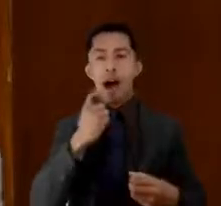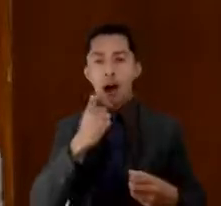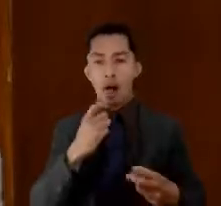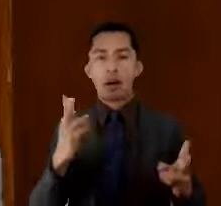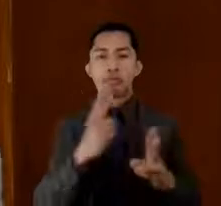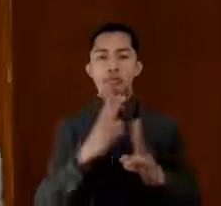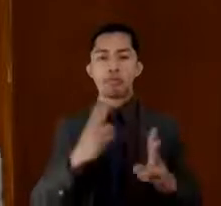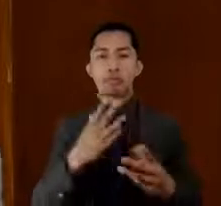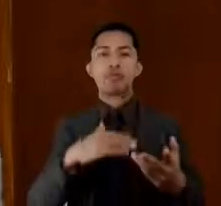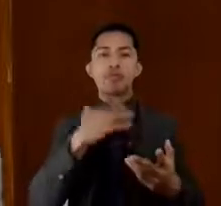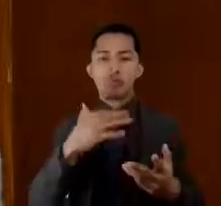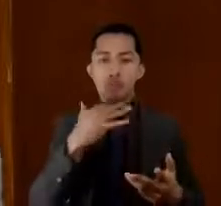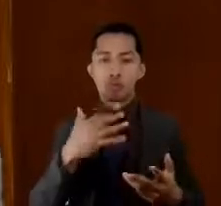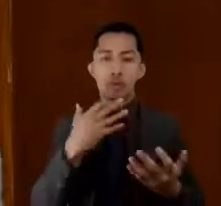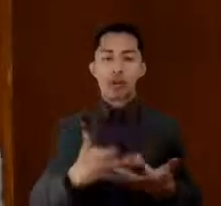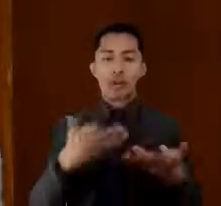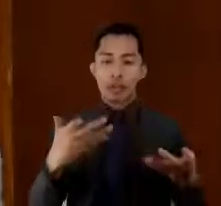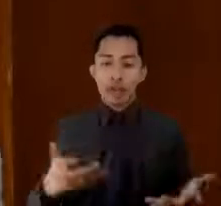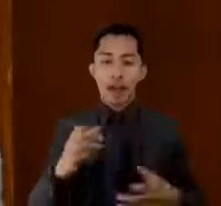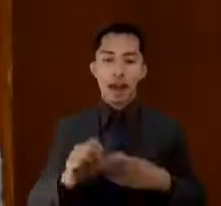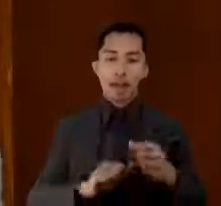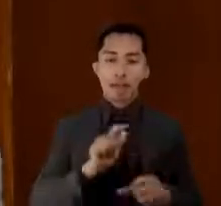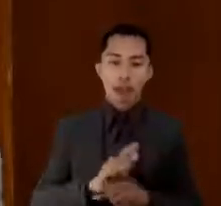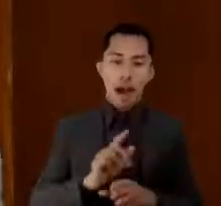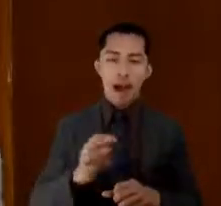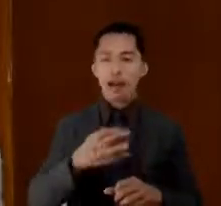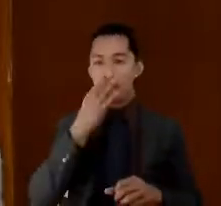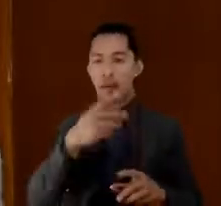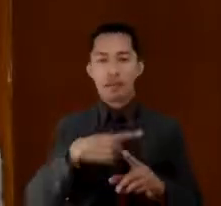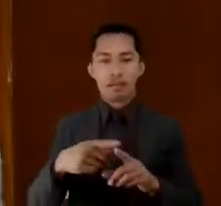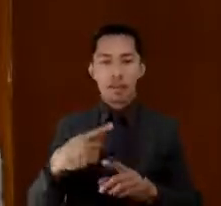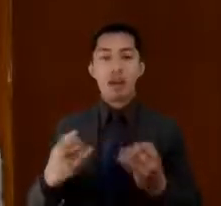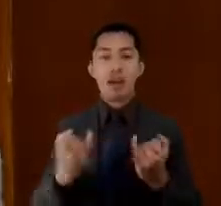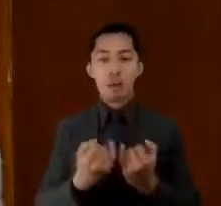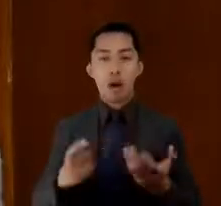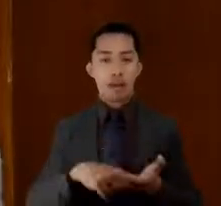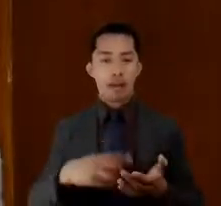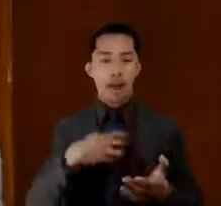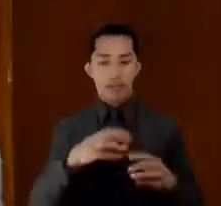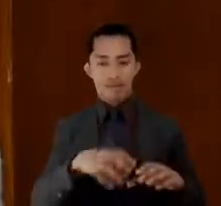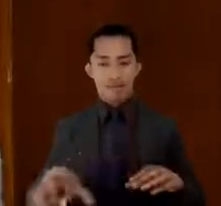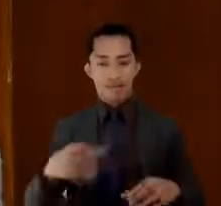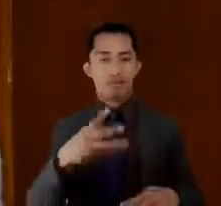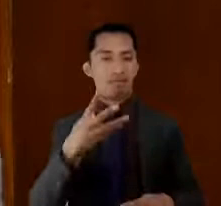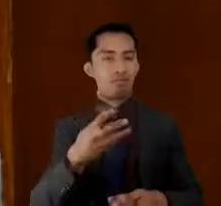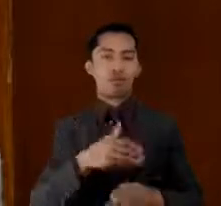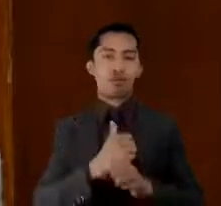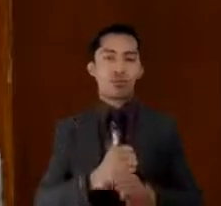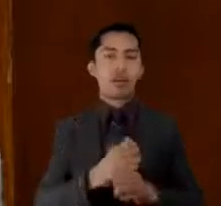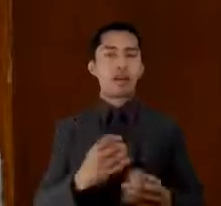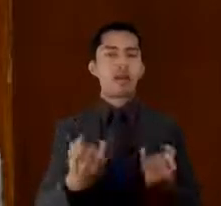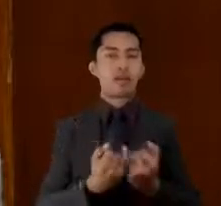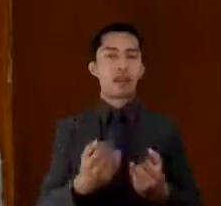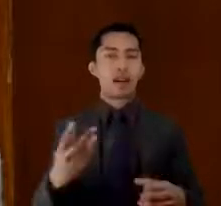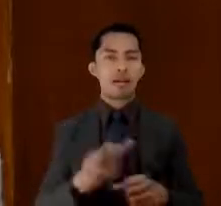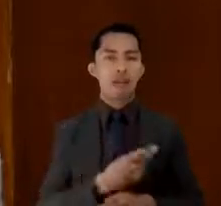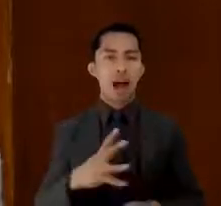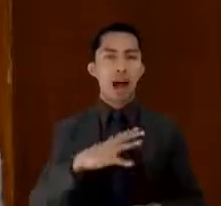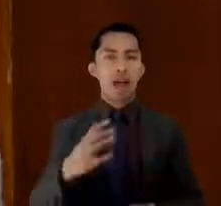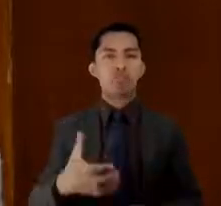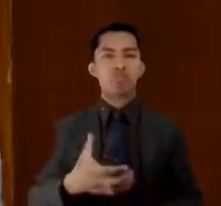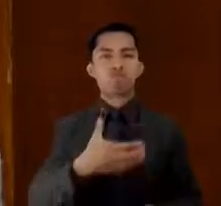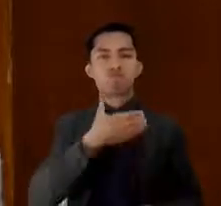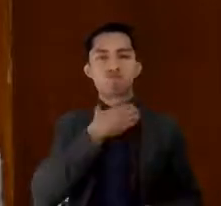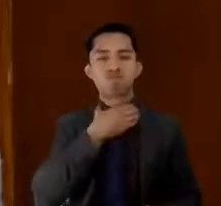aire, suelo, flora y fauna, ecosistemas y al drenaje de los municipios, al igual que ha contribuido a la saturación de